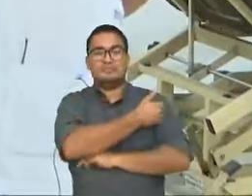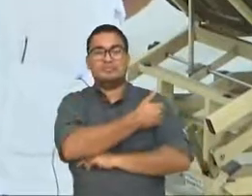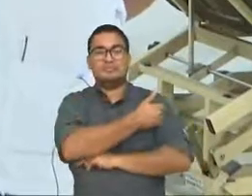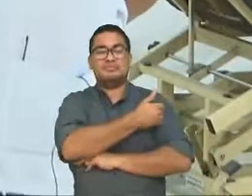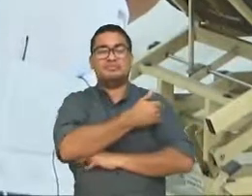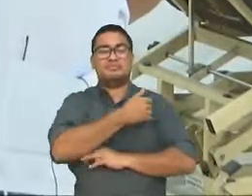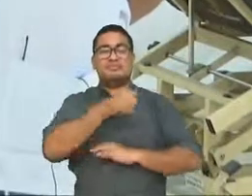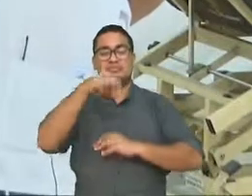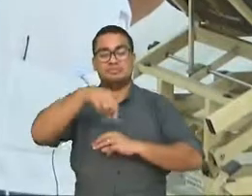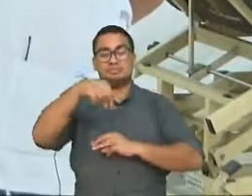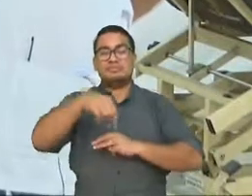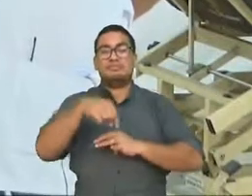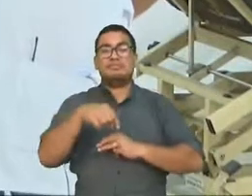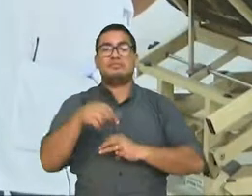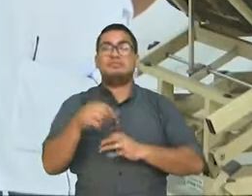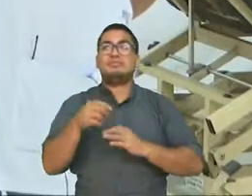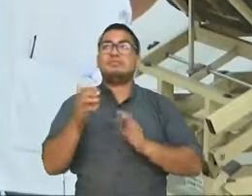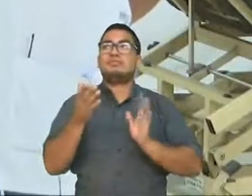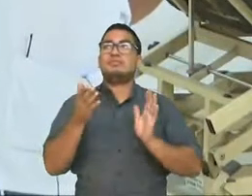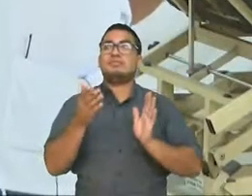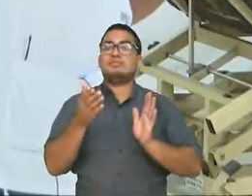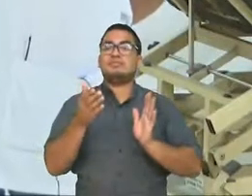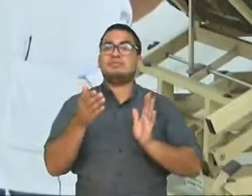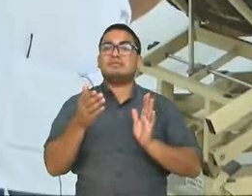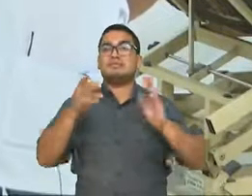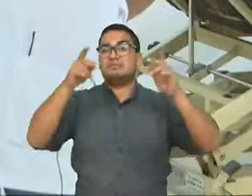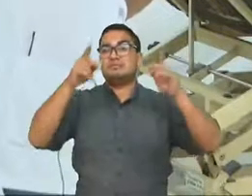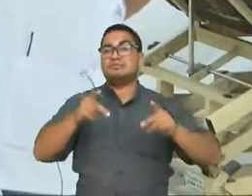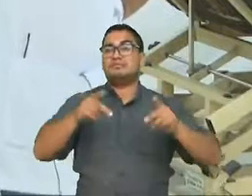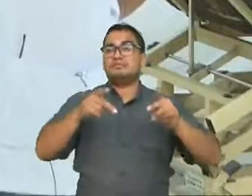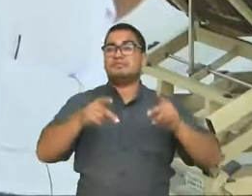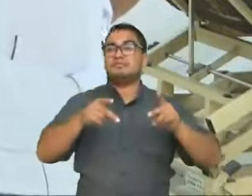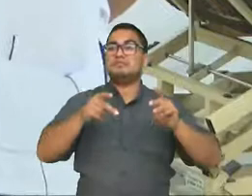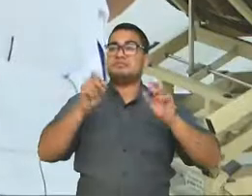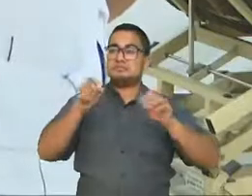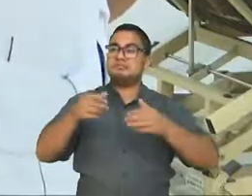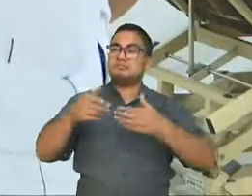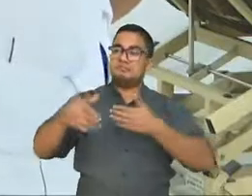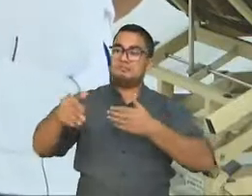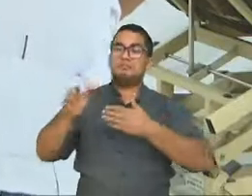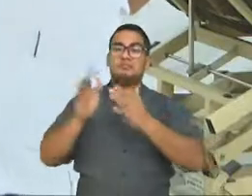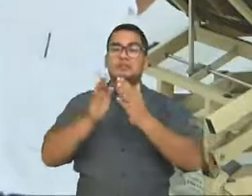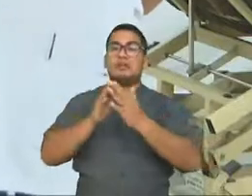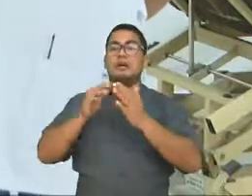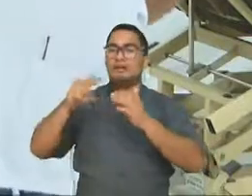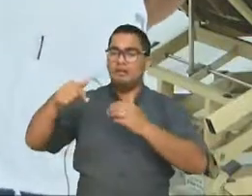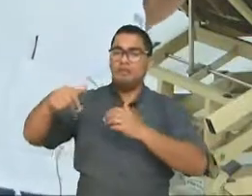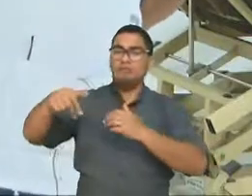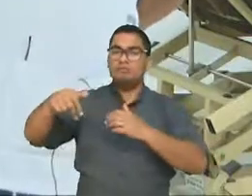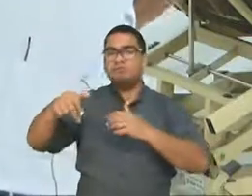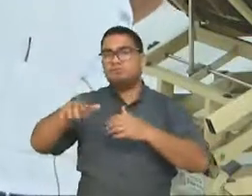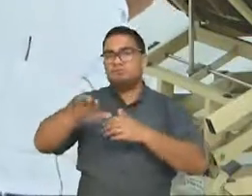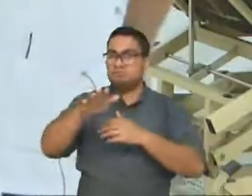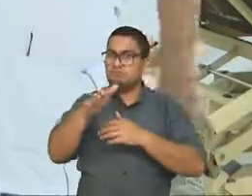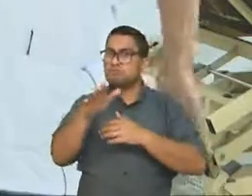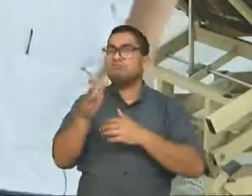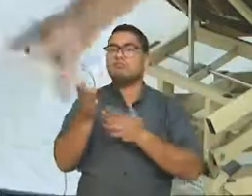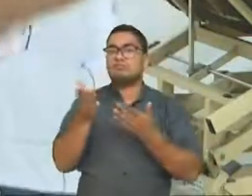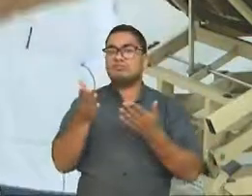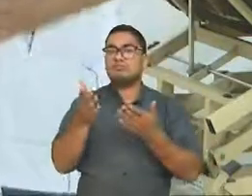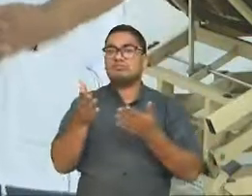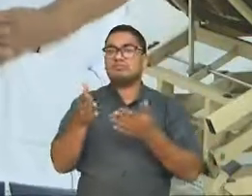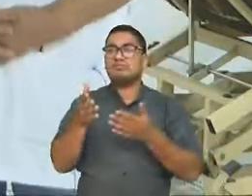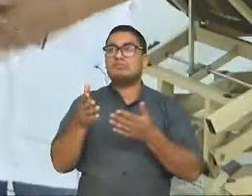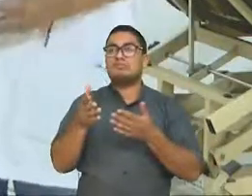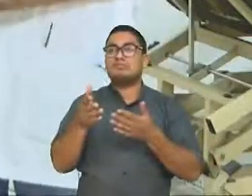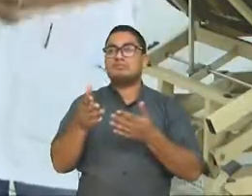aquí, cuando ya no sale de aquí, ya el paciente ya sale, se podría decir, caminando, no bien, pero sí caminando, claro, limpiando,